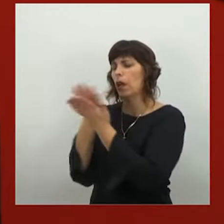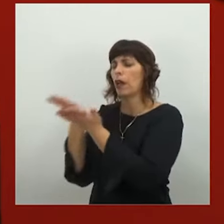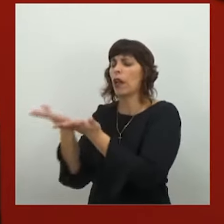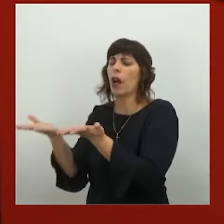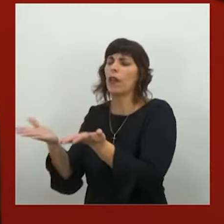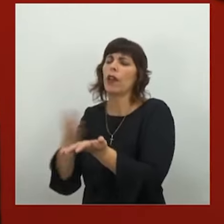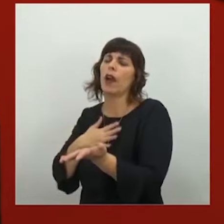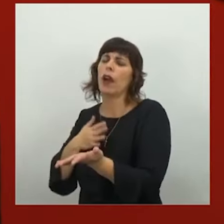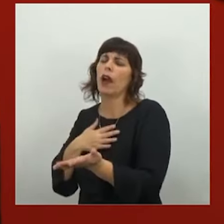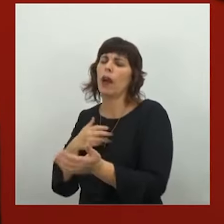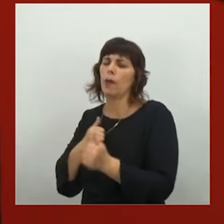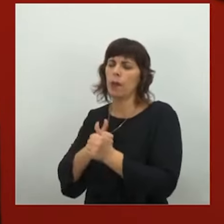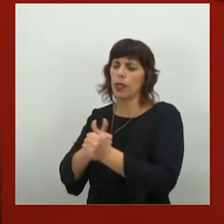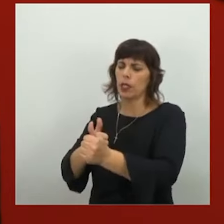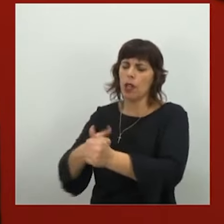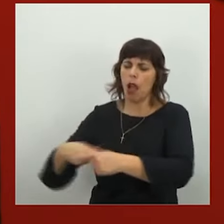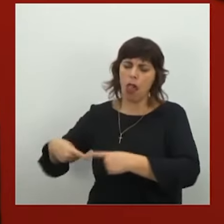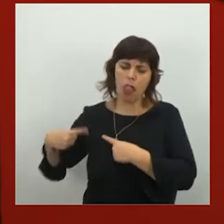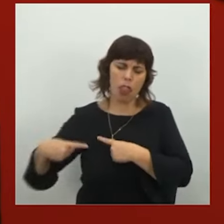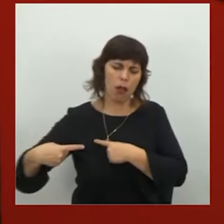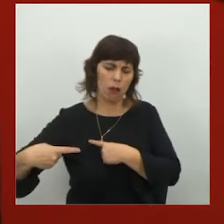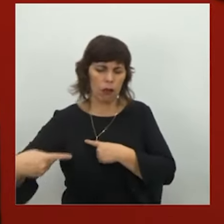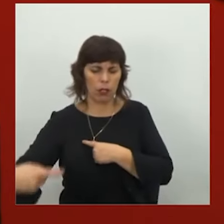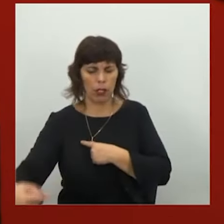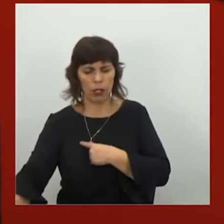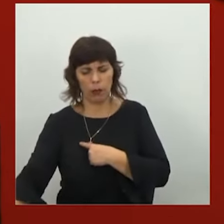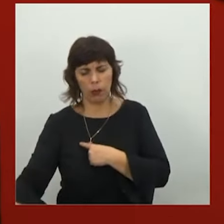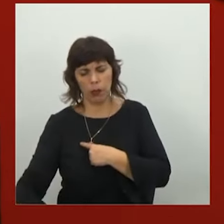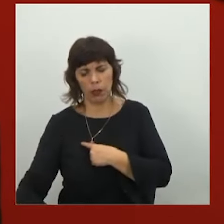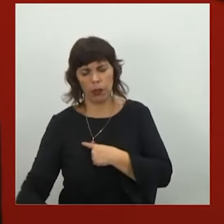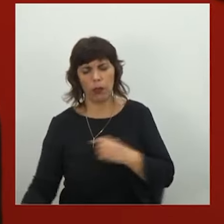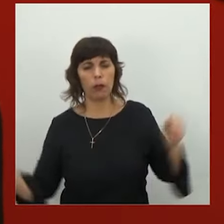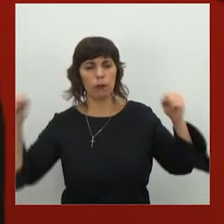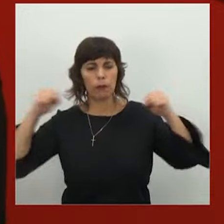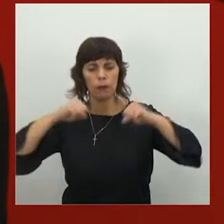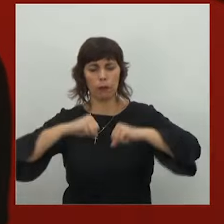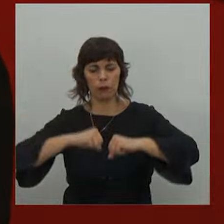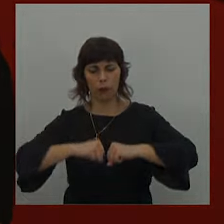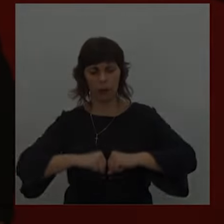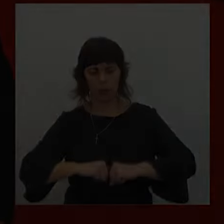seguirán todos los días de mi vida. Amén.